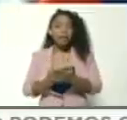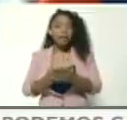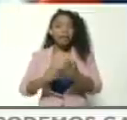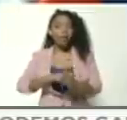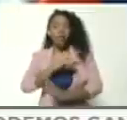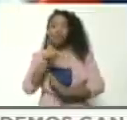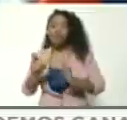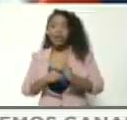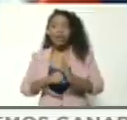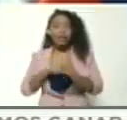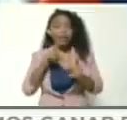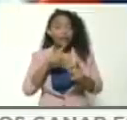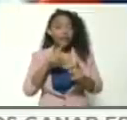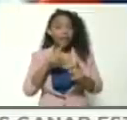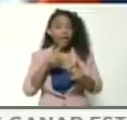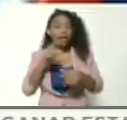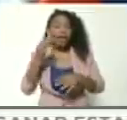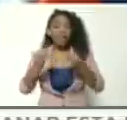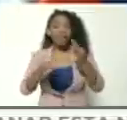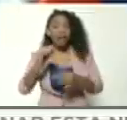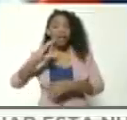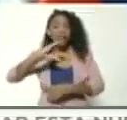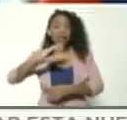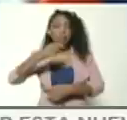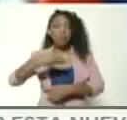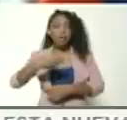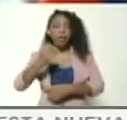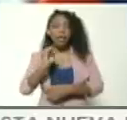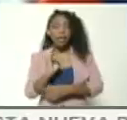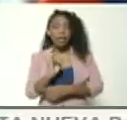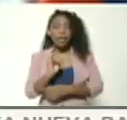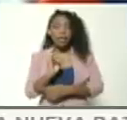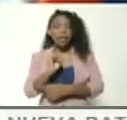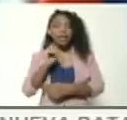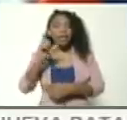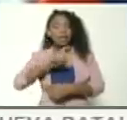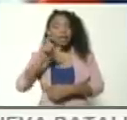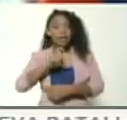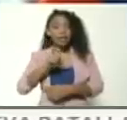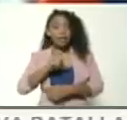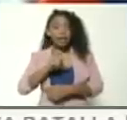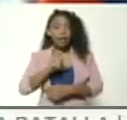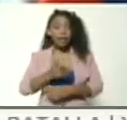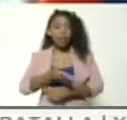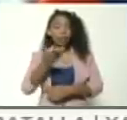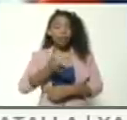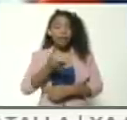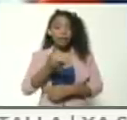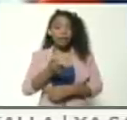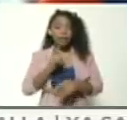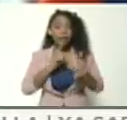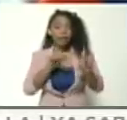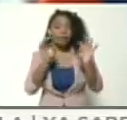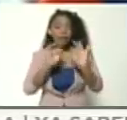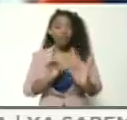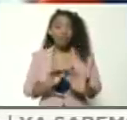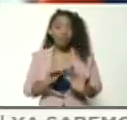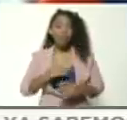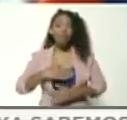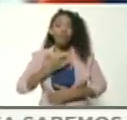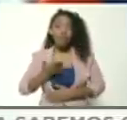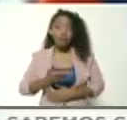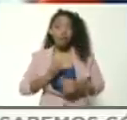mejora que la Fiscalía de la CPI considere pertinentes. De esta manera